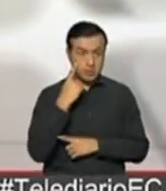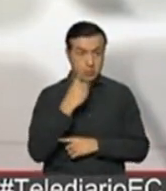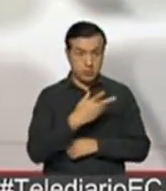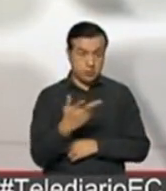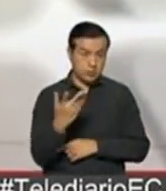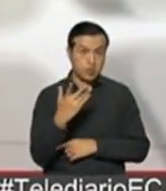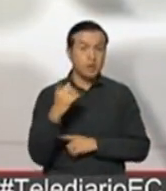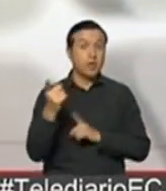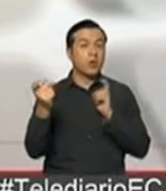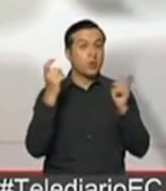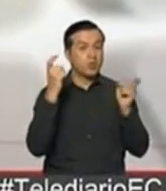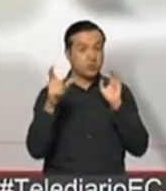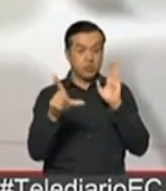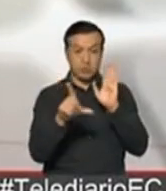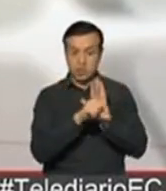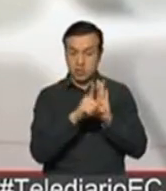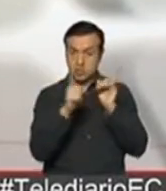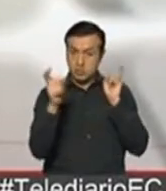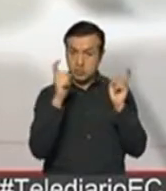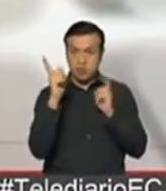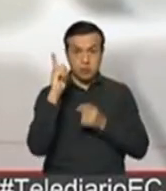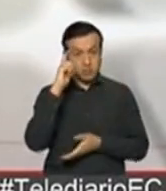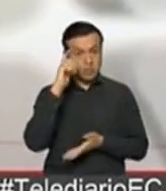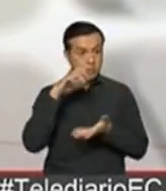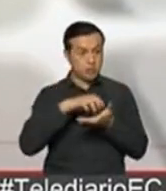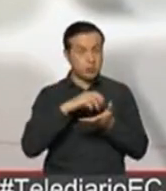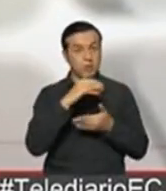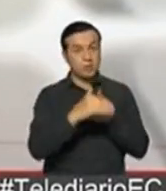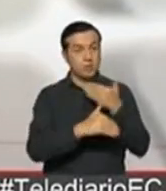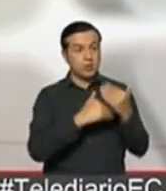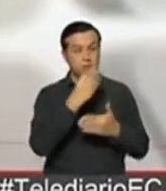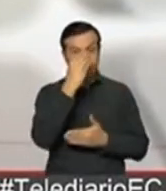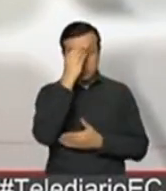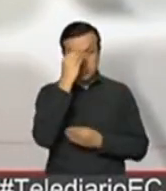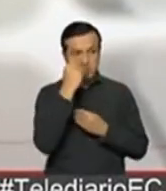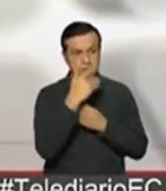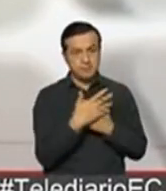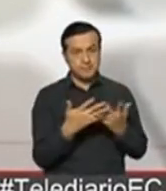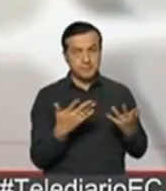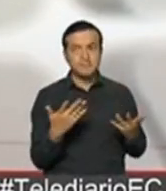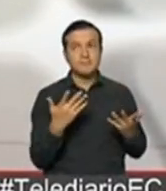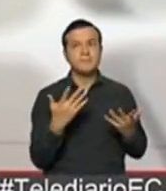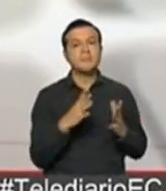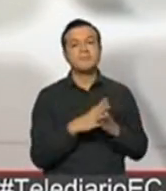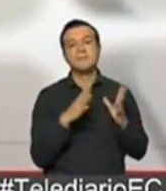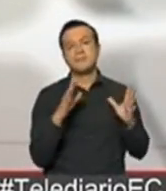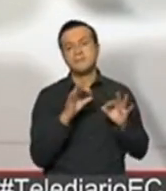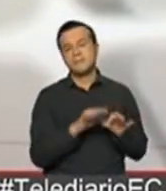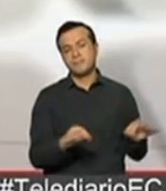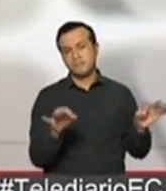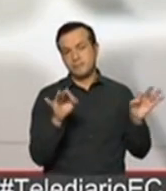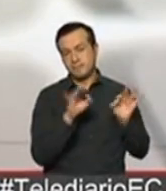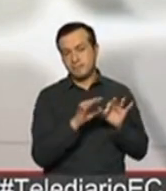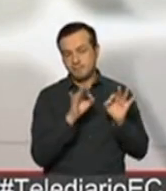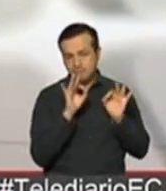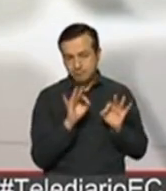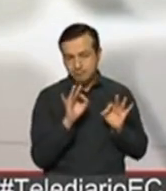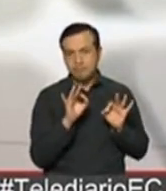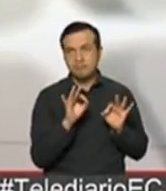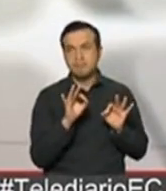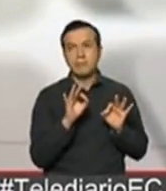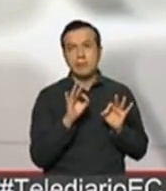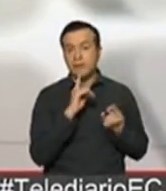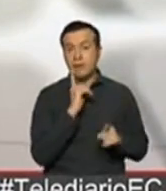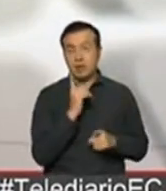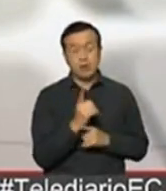una regulación básica del estado a los procesos educativos creo que es una ganancia del país que no se va a echar por la borda